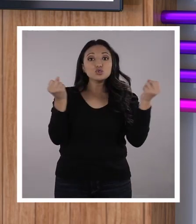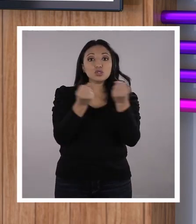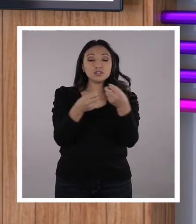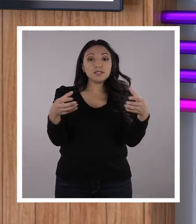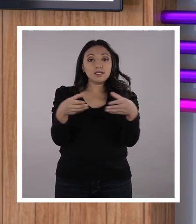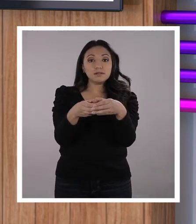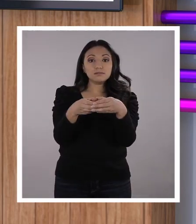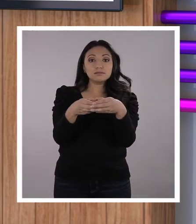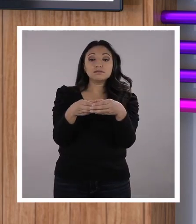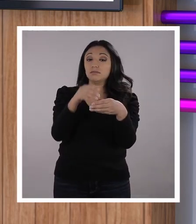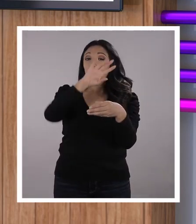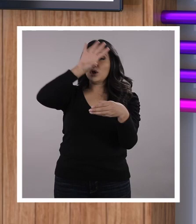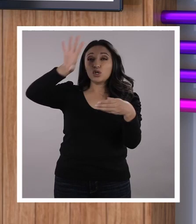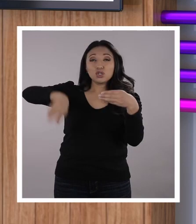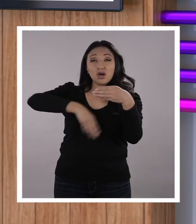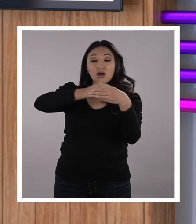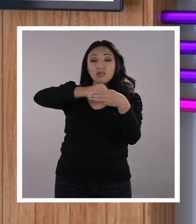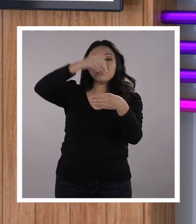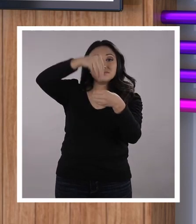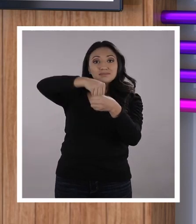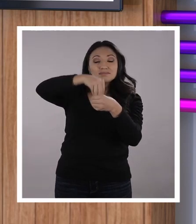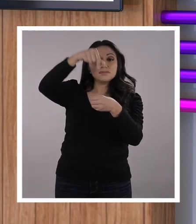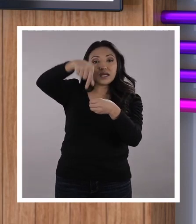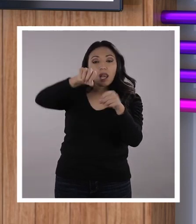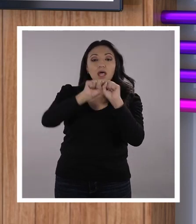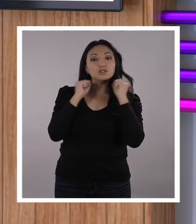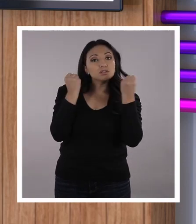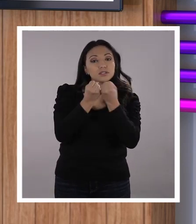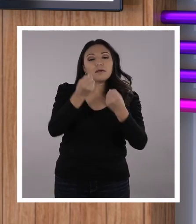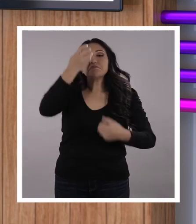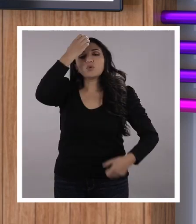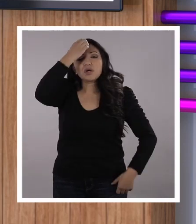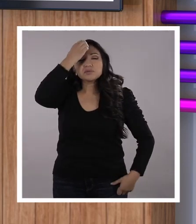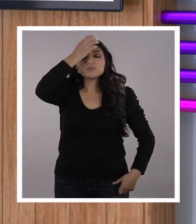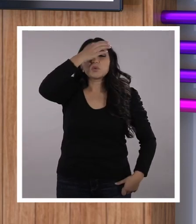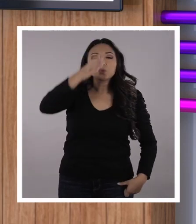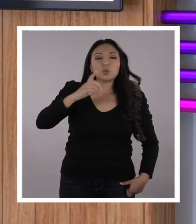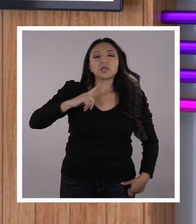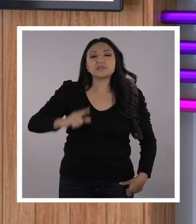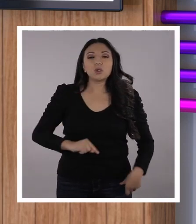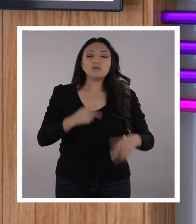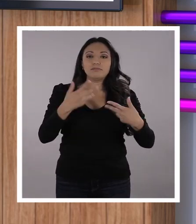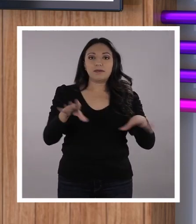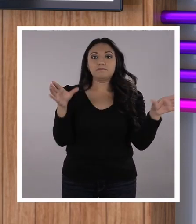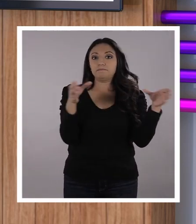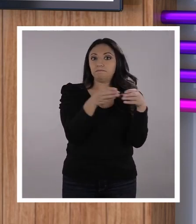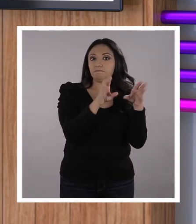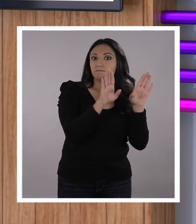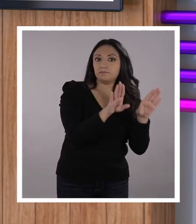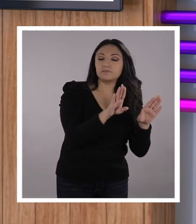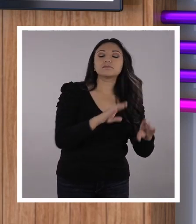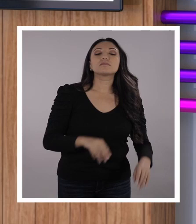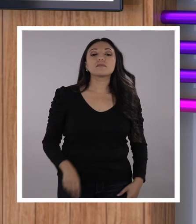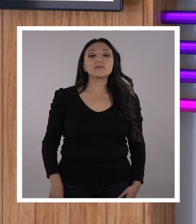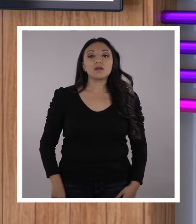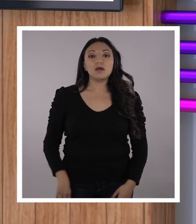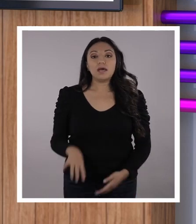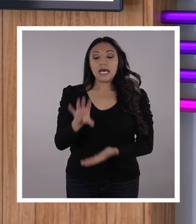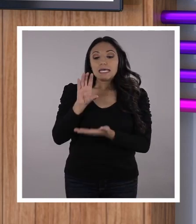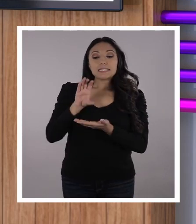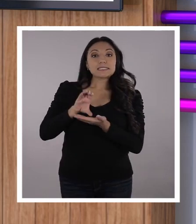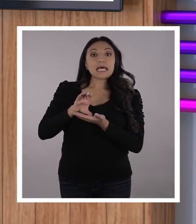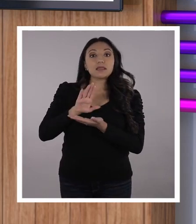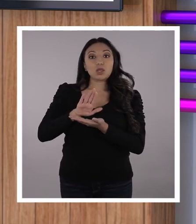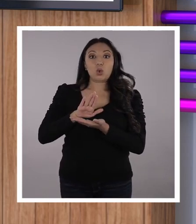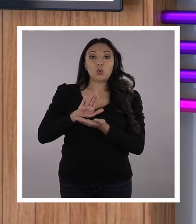compuesta por varios factores. Todos estos factores interactúan en la sociedad. Ok. ¿Sí? ¿Qué te parece a ti si el